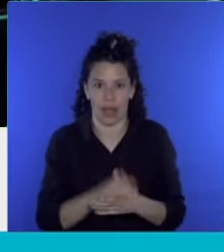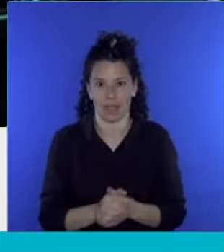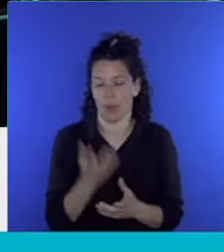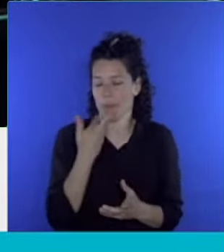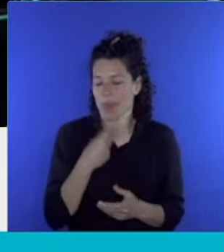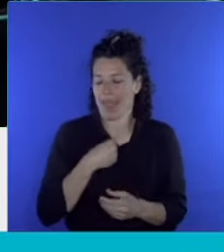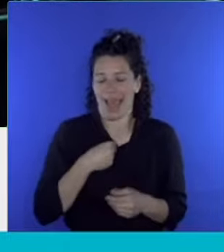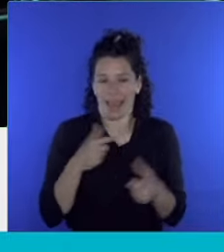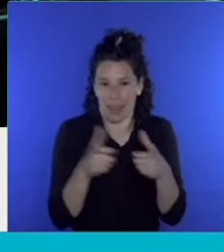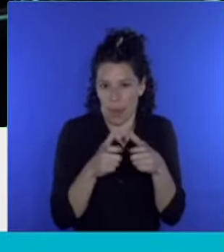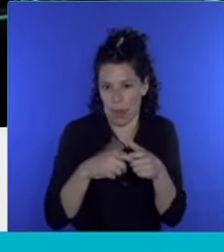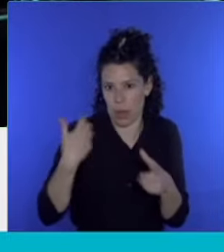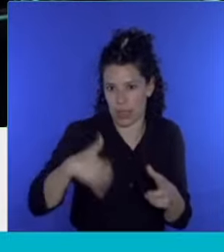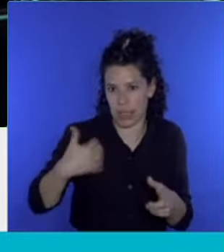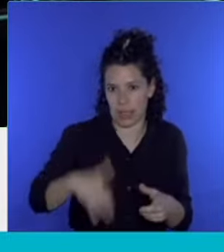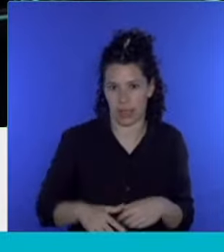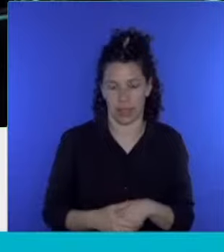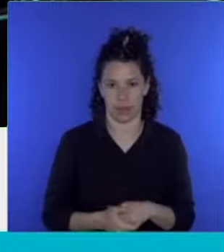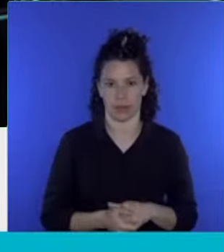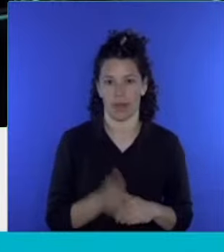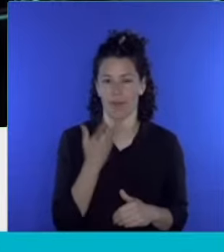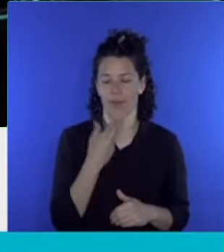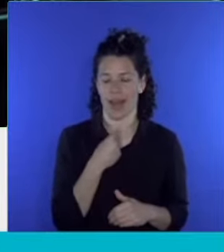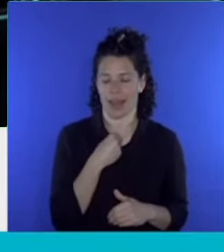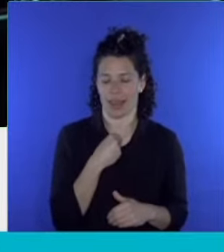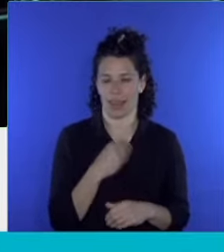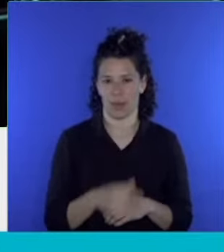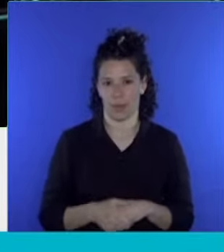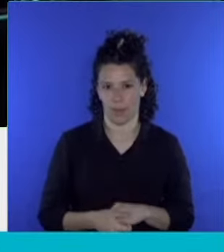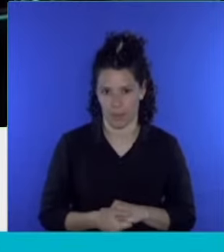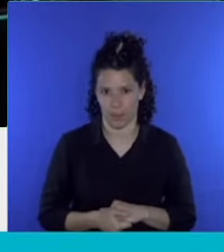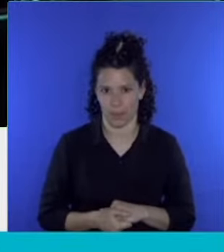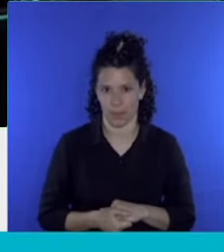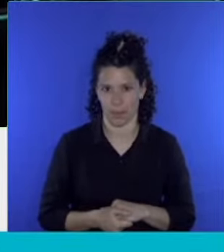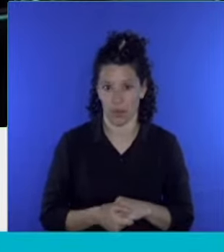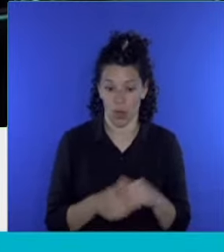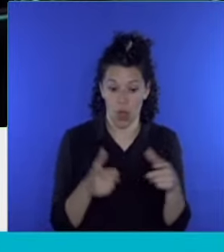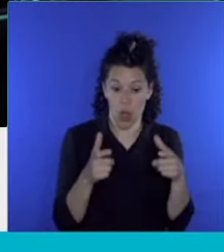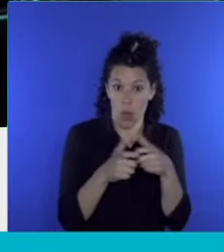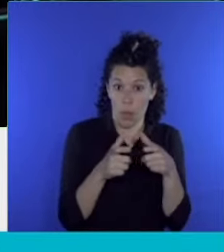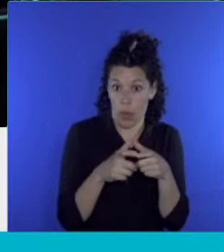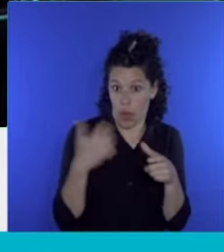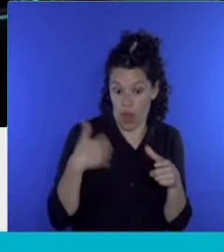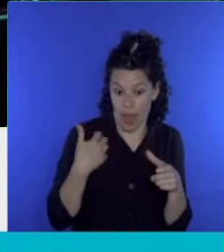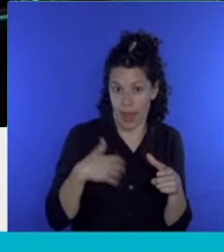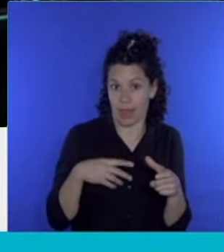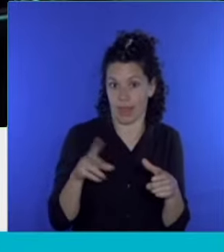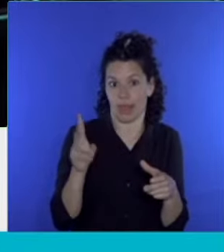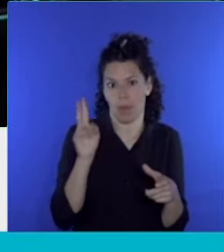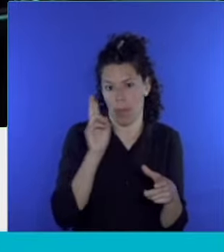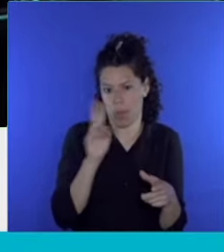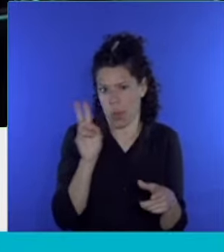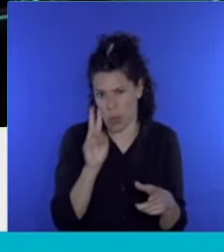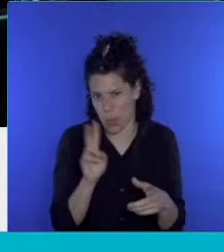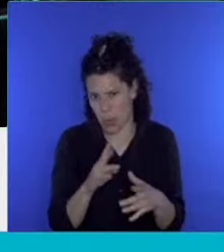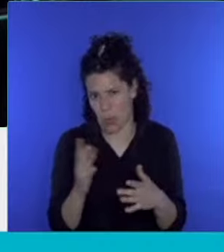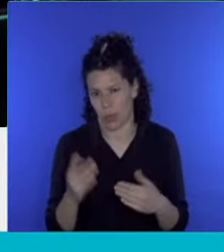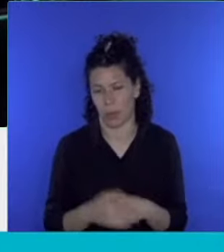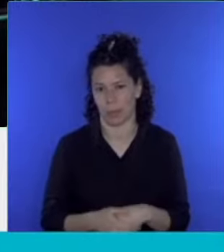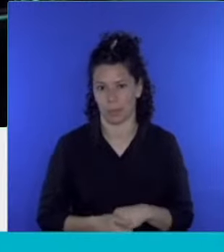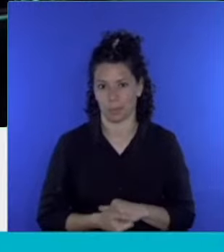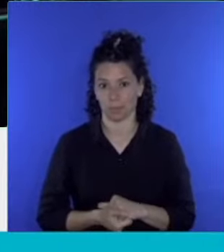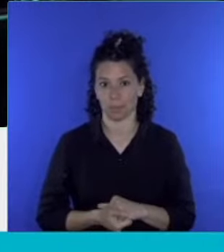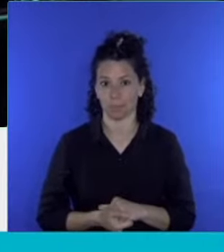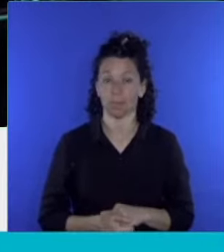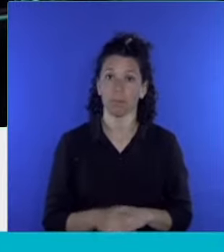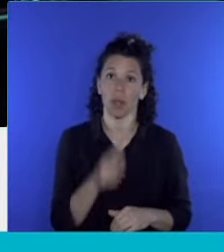las películas argentinas sí consumo muchos sin argentino y creo que en el